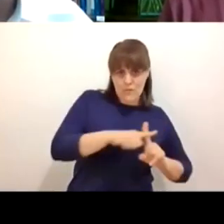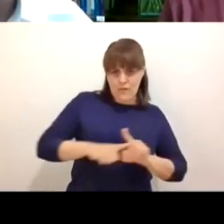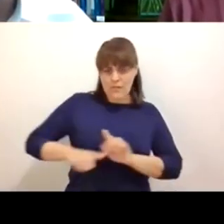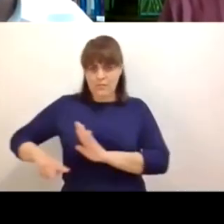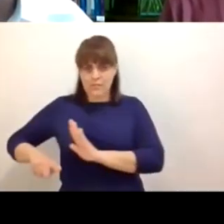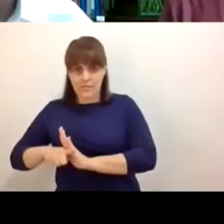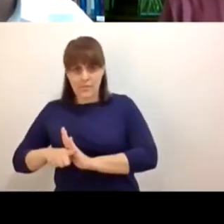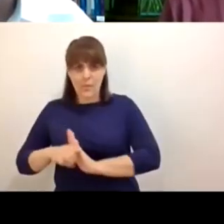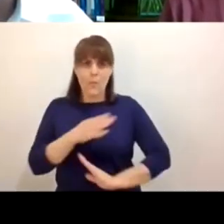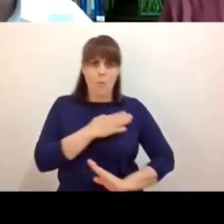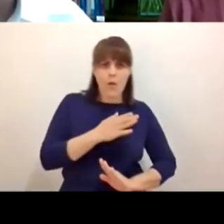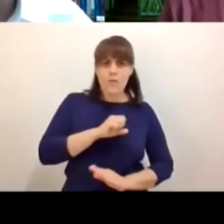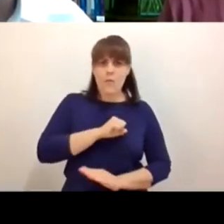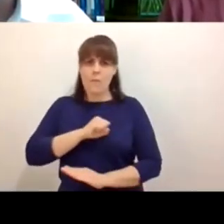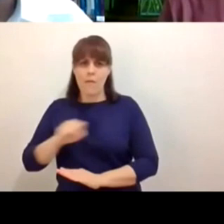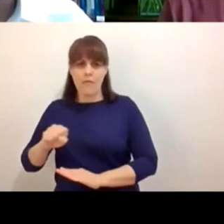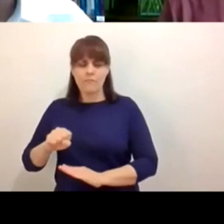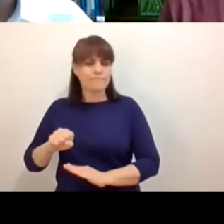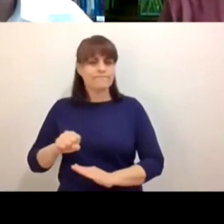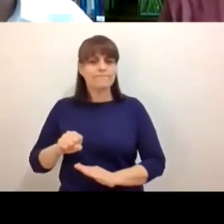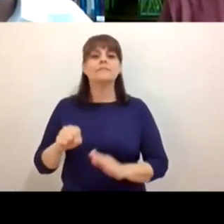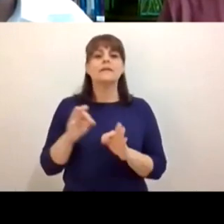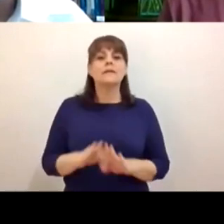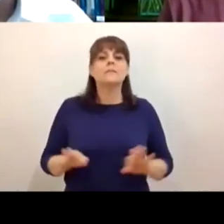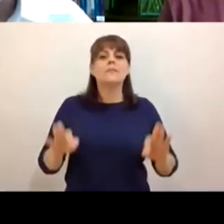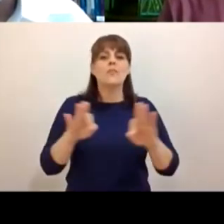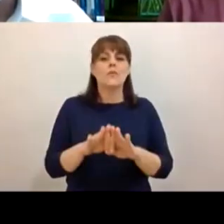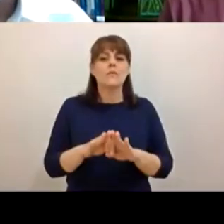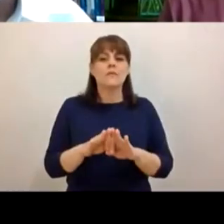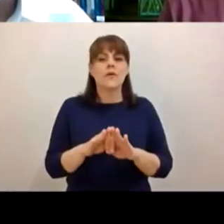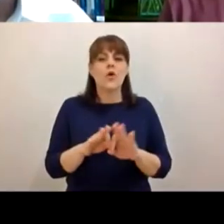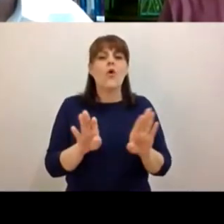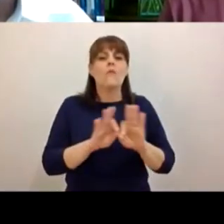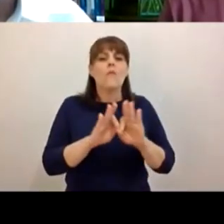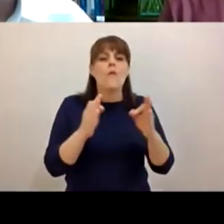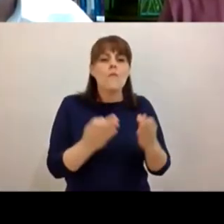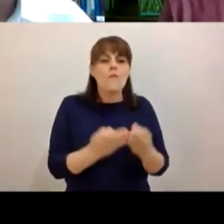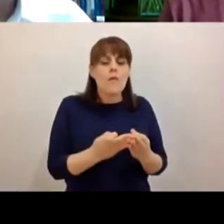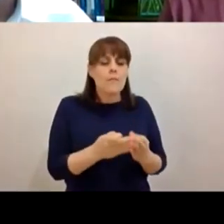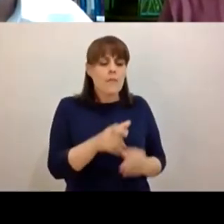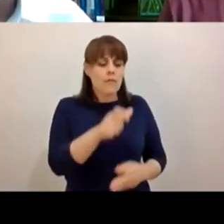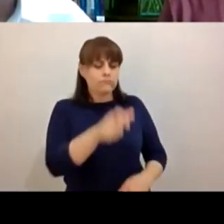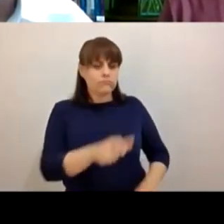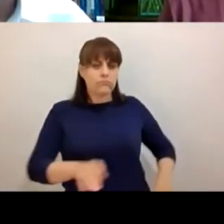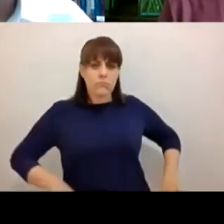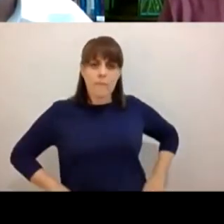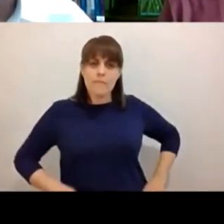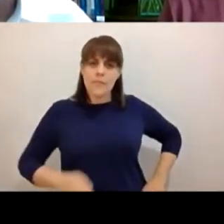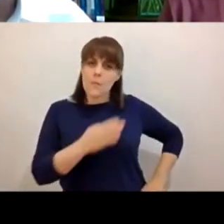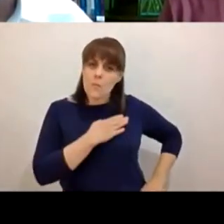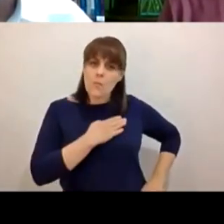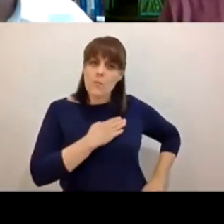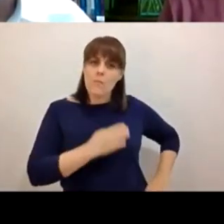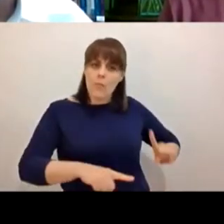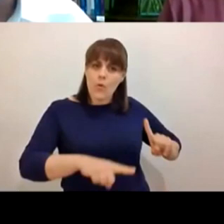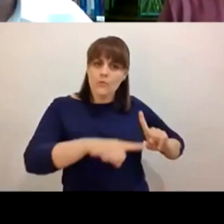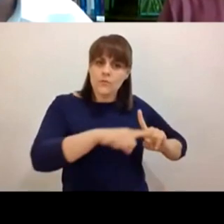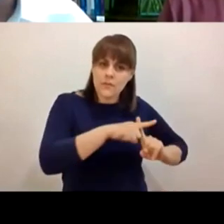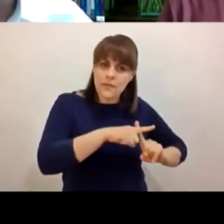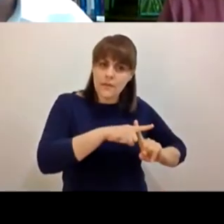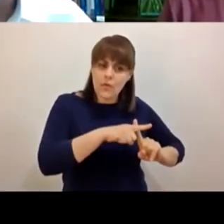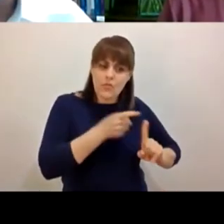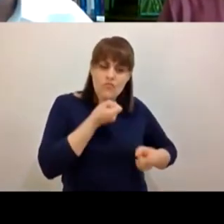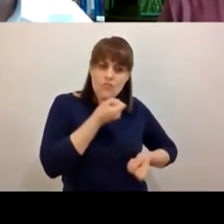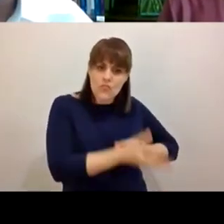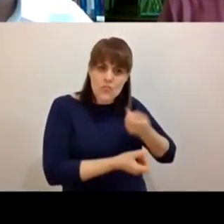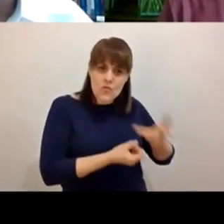en torno de, podríamos decir, la estructura del bien que lleva a nuestros niños y niñas a tener una vida de una calidad que no